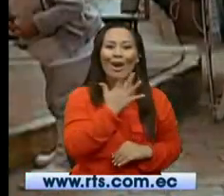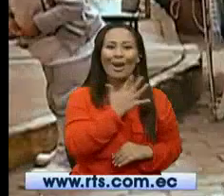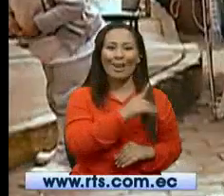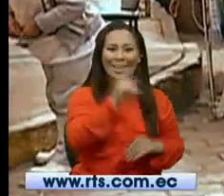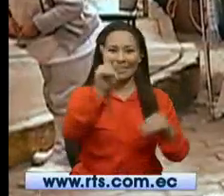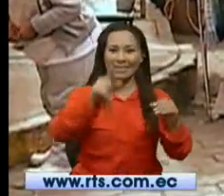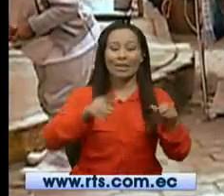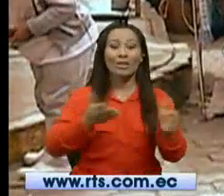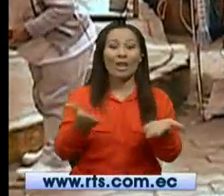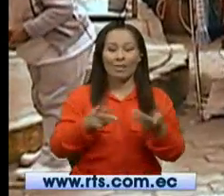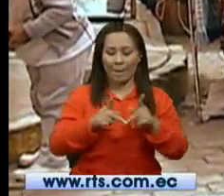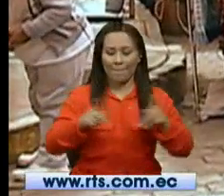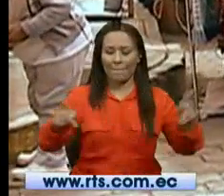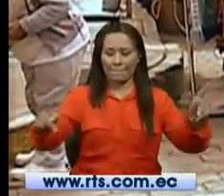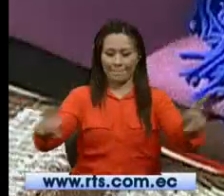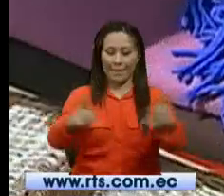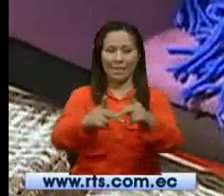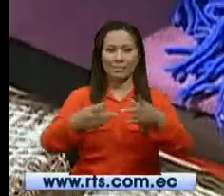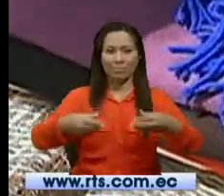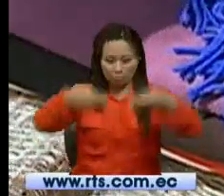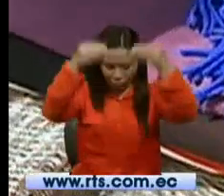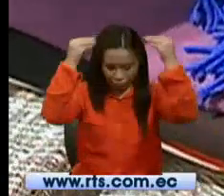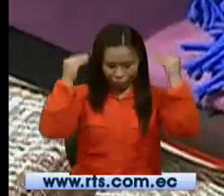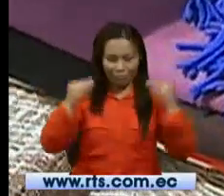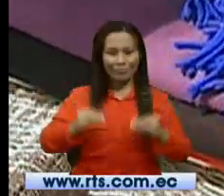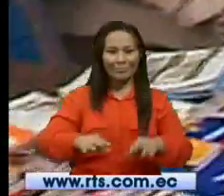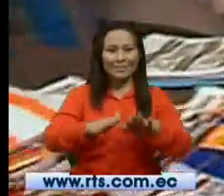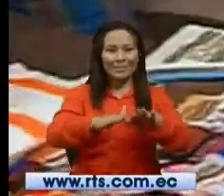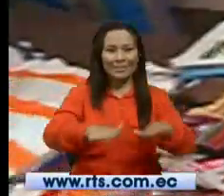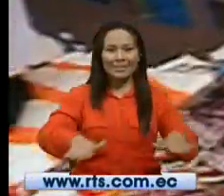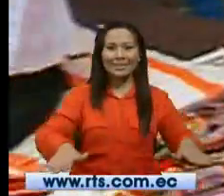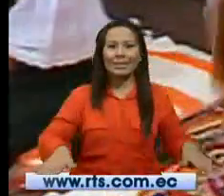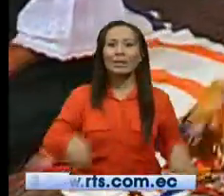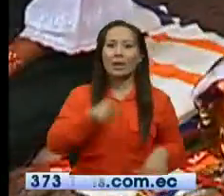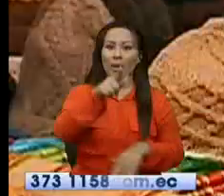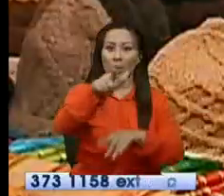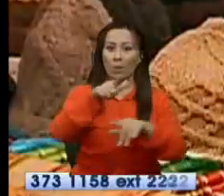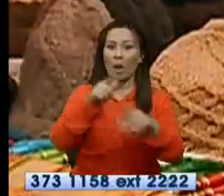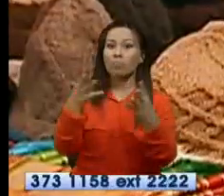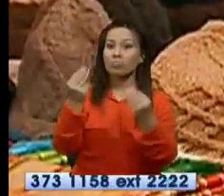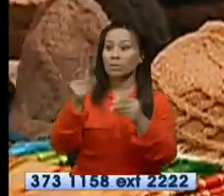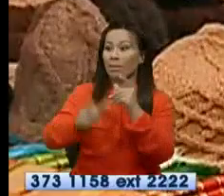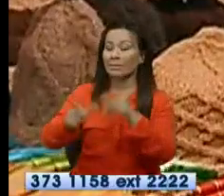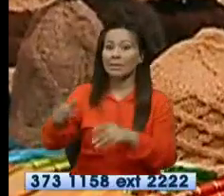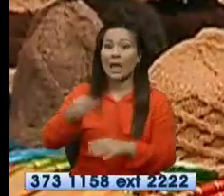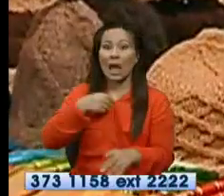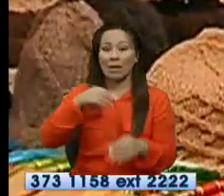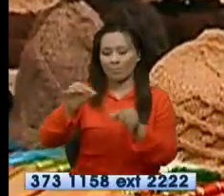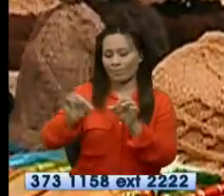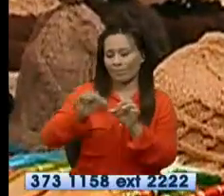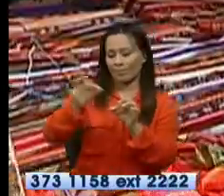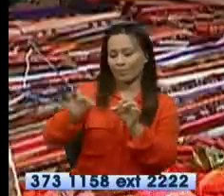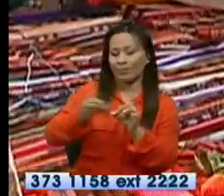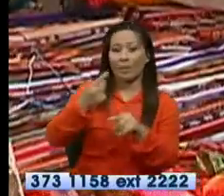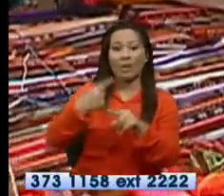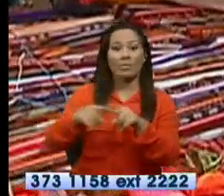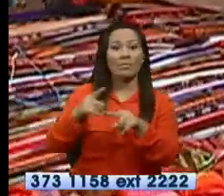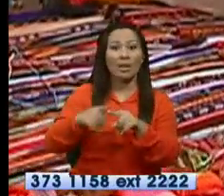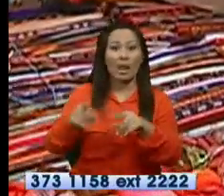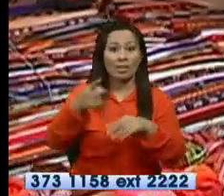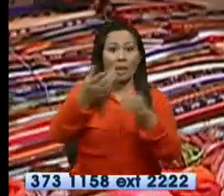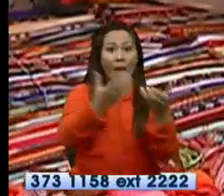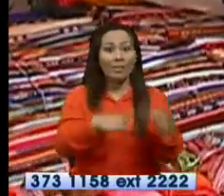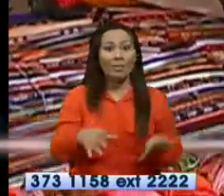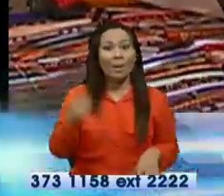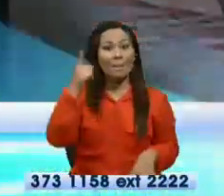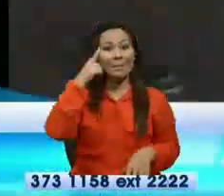Plaza de los Ponchos en el centro de Otavalo, provincia de Imbabura. En su mayoría comerciantes otavaleños que realizan esta actividad, no solo